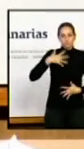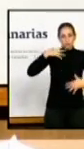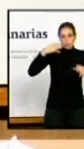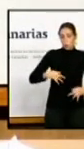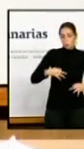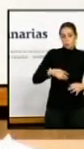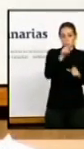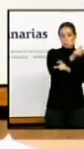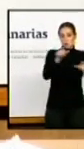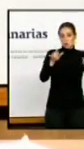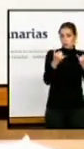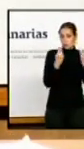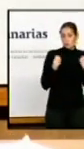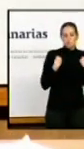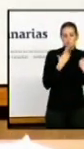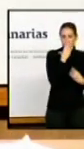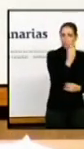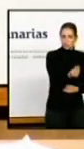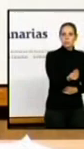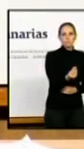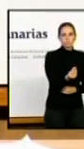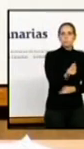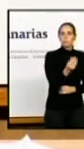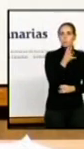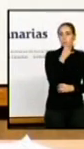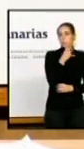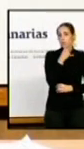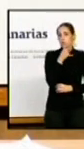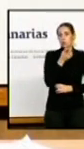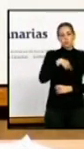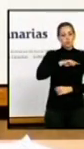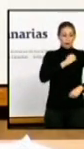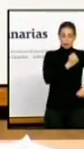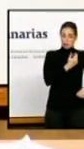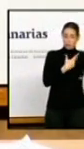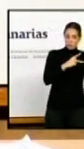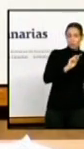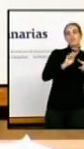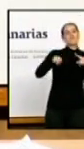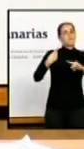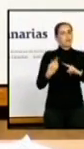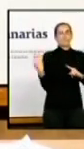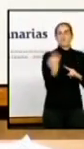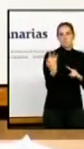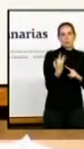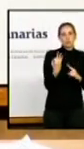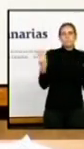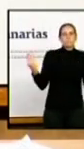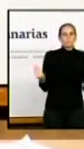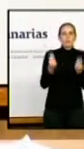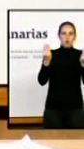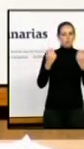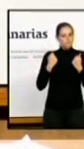situaciones muy justificadas. Se recomienda, esto no es una obligación, pero se recomienda evitar los desplazamientos entre la isla de